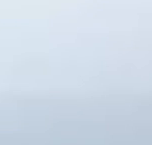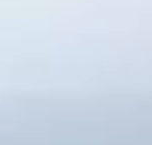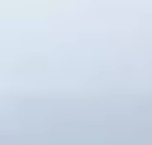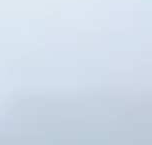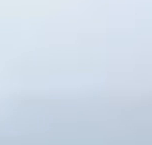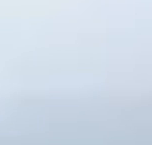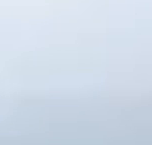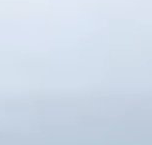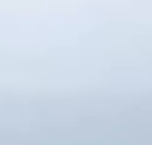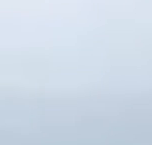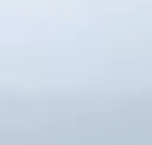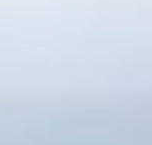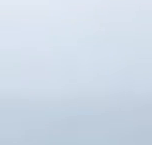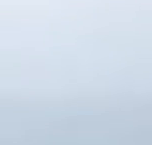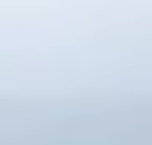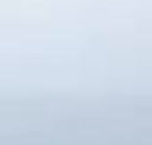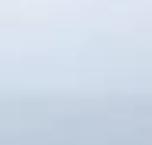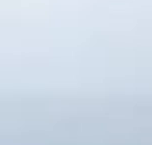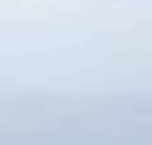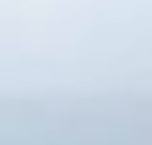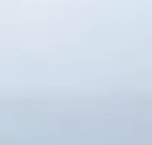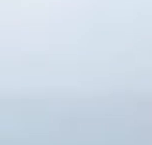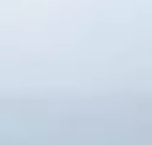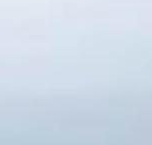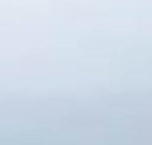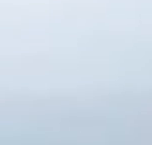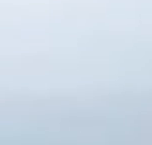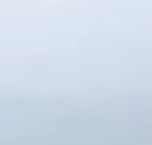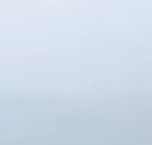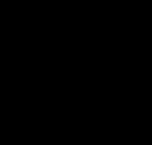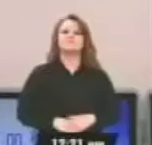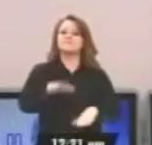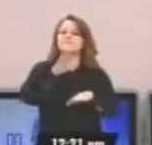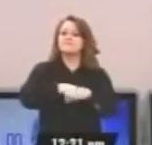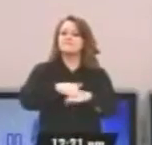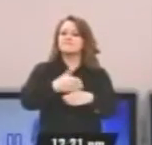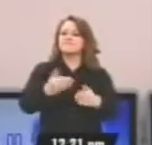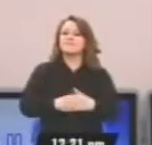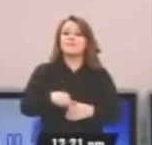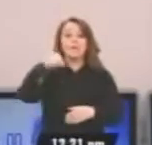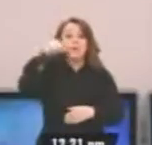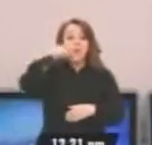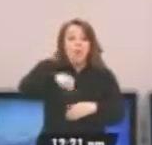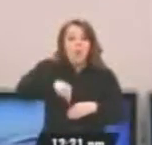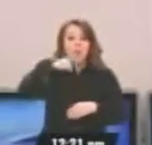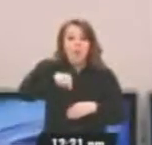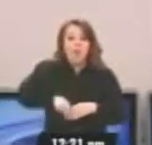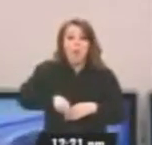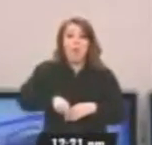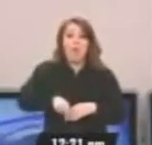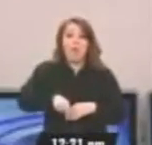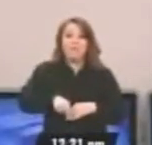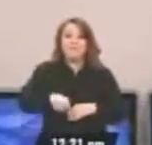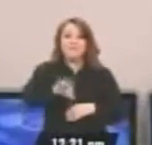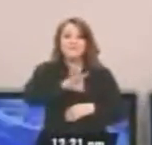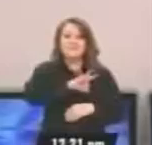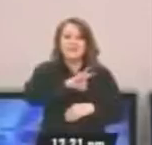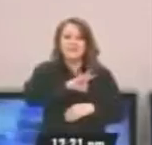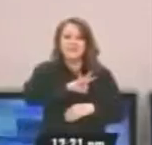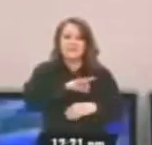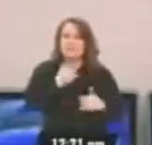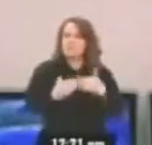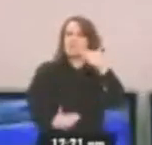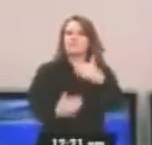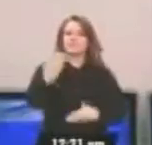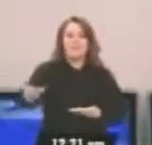Este programa es familiar, contiene escenas de sexo y violencia. A partir de hoy se cobrarán en todos los almacenes las